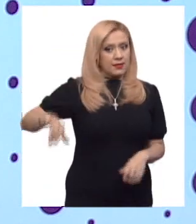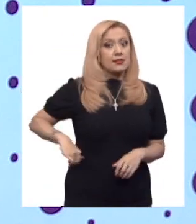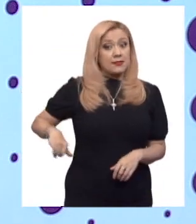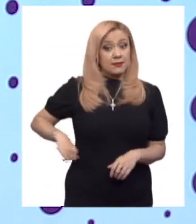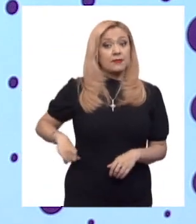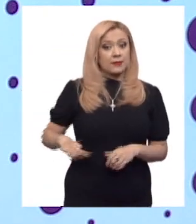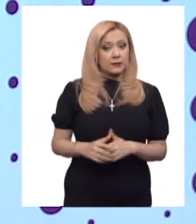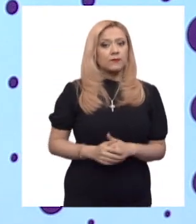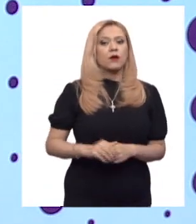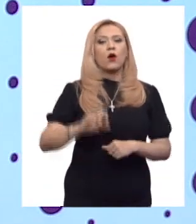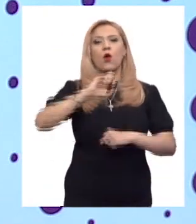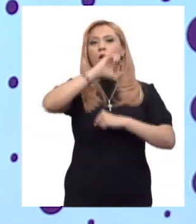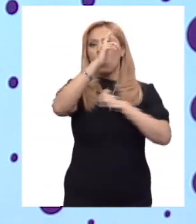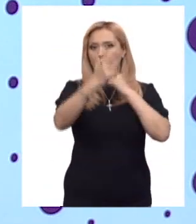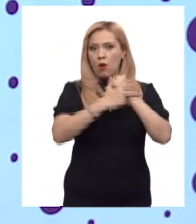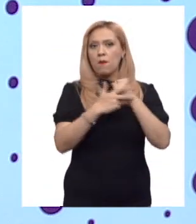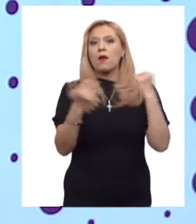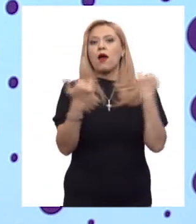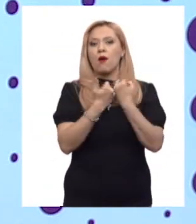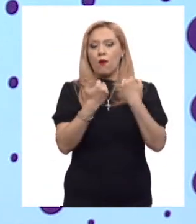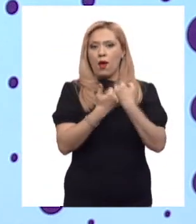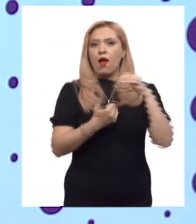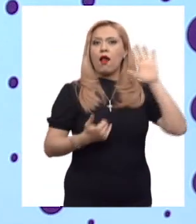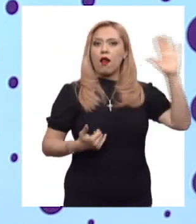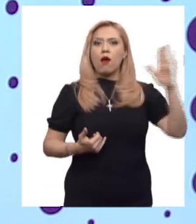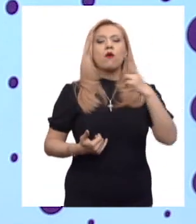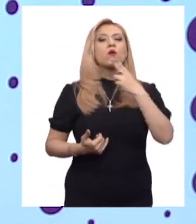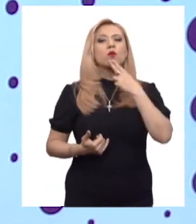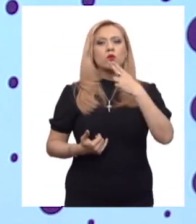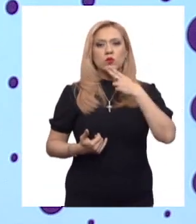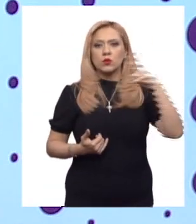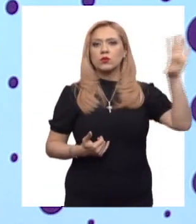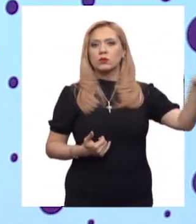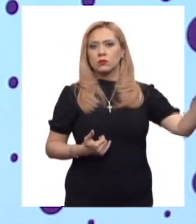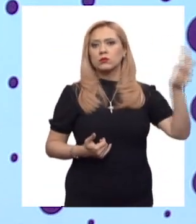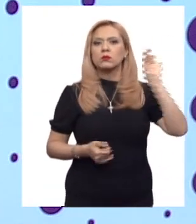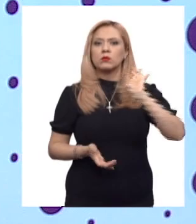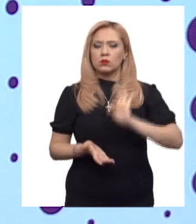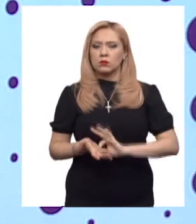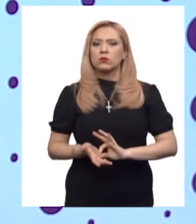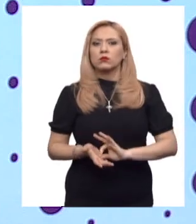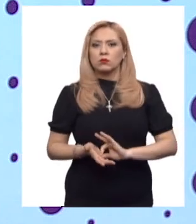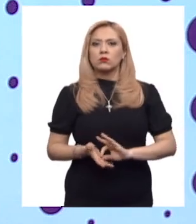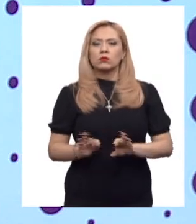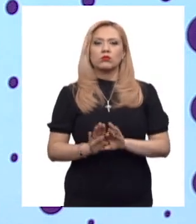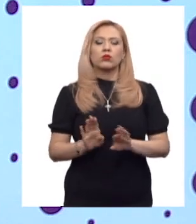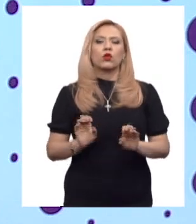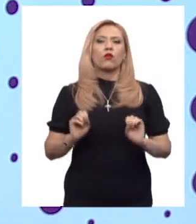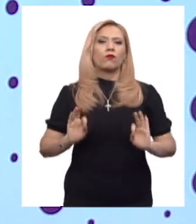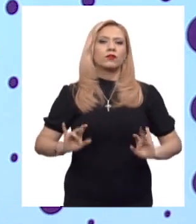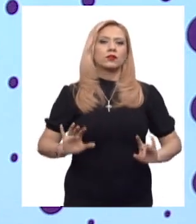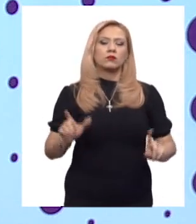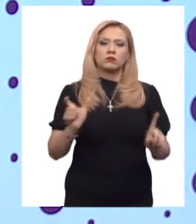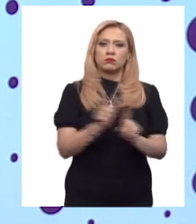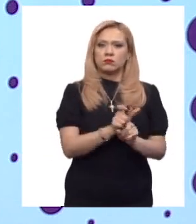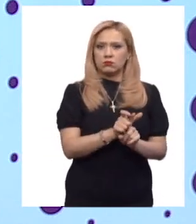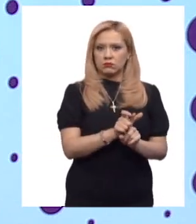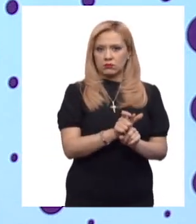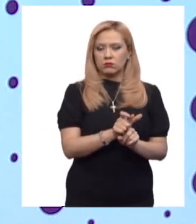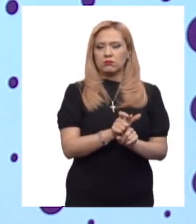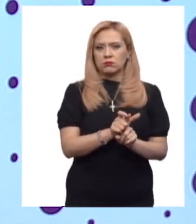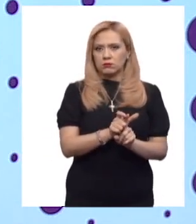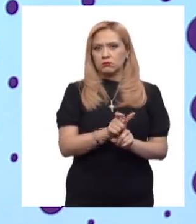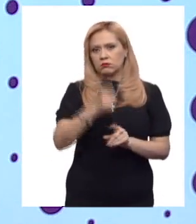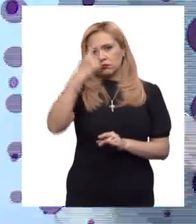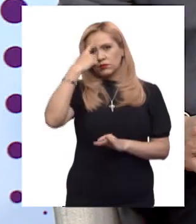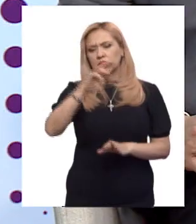interesante. Europa tiene casos también muy útiles en los cuales se establecen estas figuras de ombudsman externos que funcionan tanto para